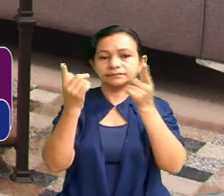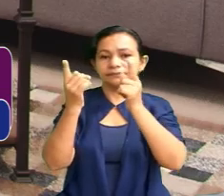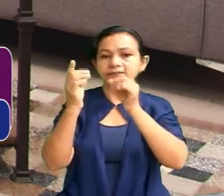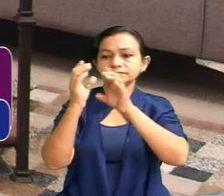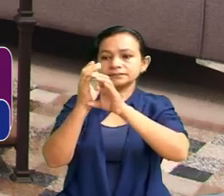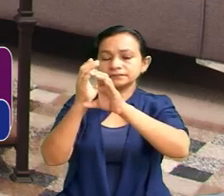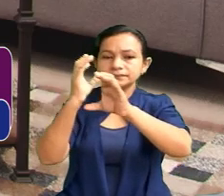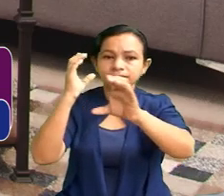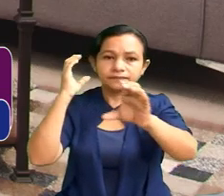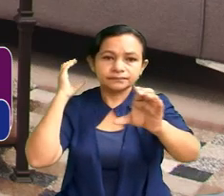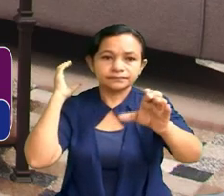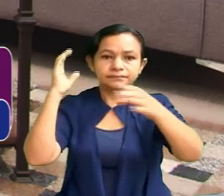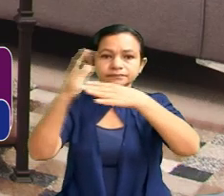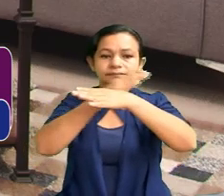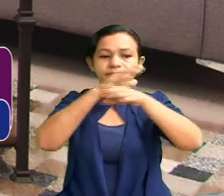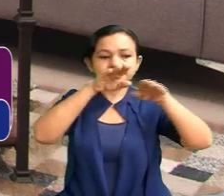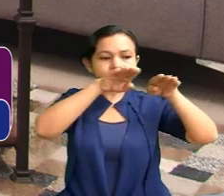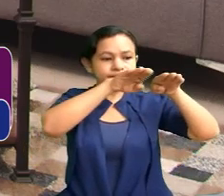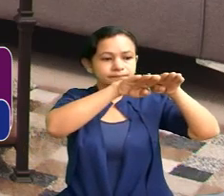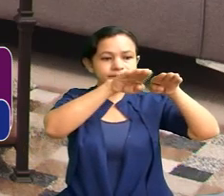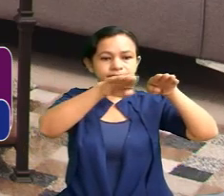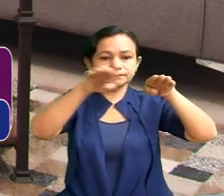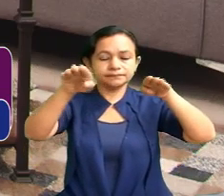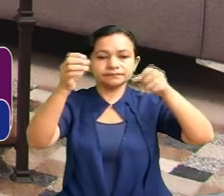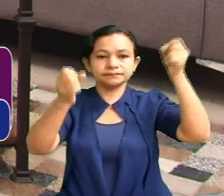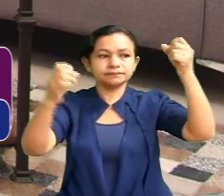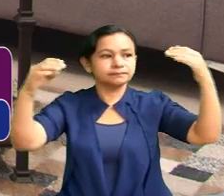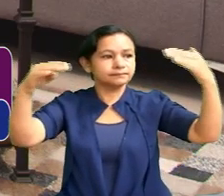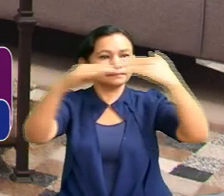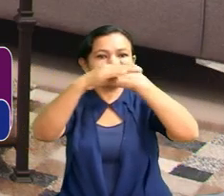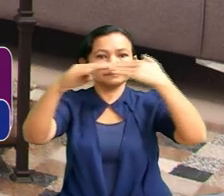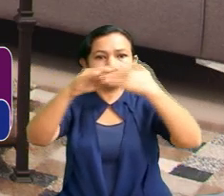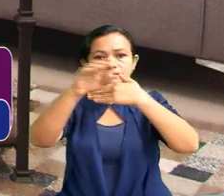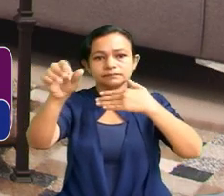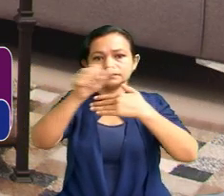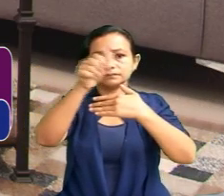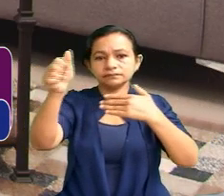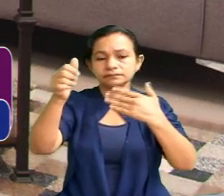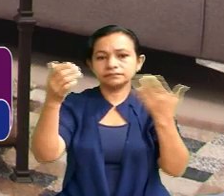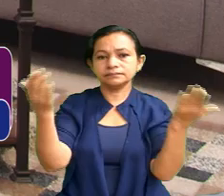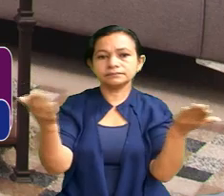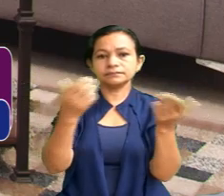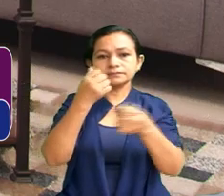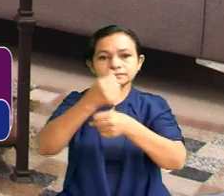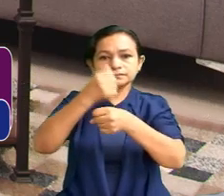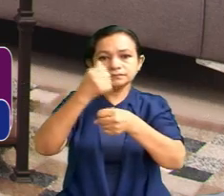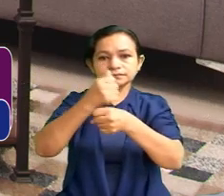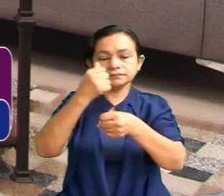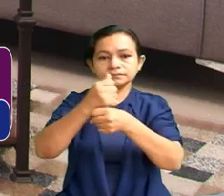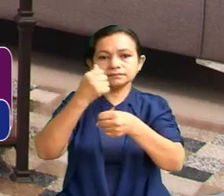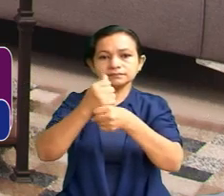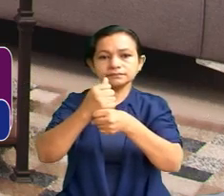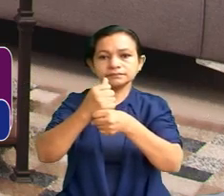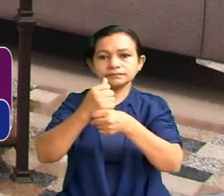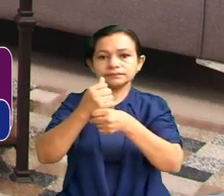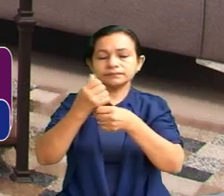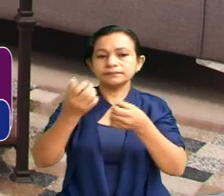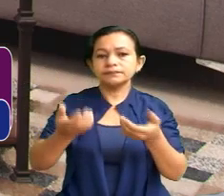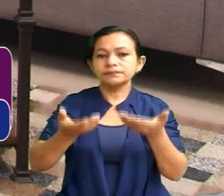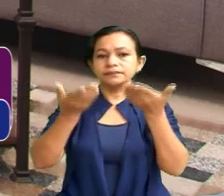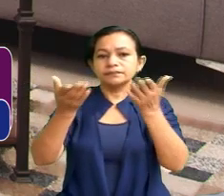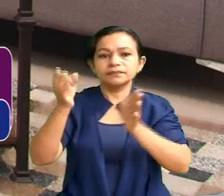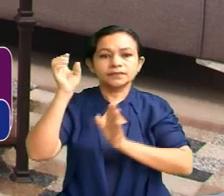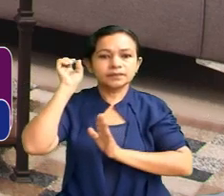parqueos acceso seguridad vehicular seguridad del tráfico otras se preparan articulando y trabajando de manera cercana con los prestadores de servicio turístico